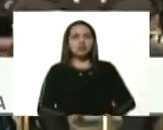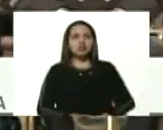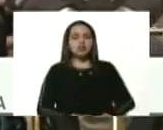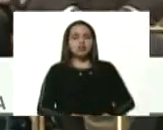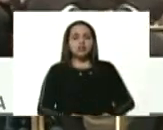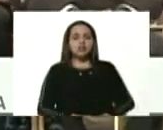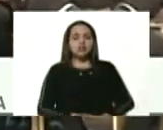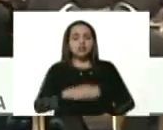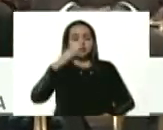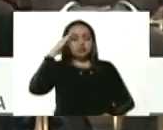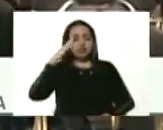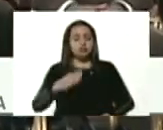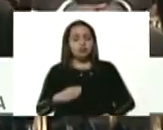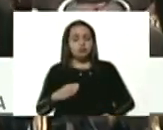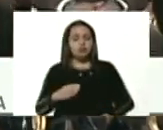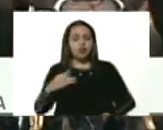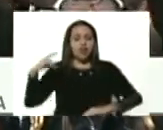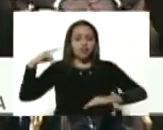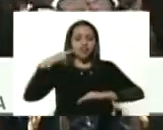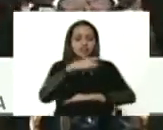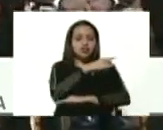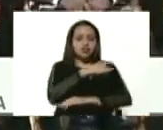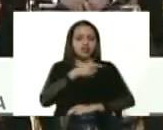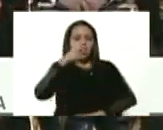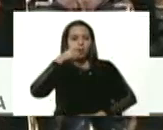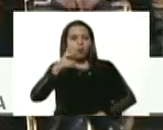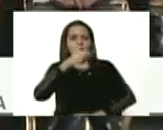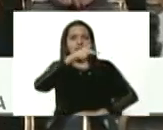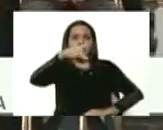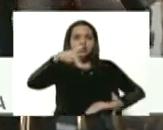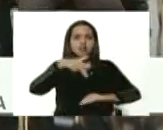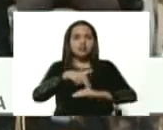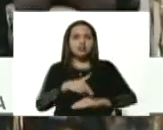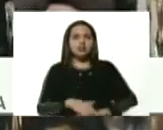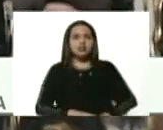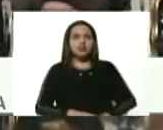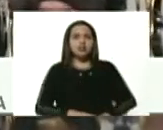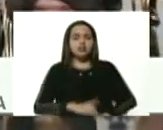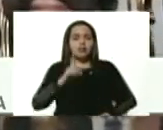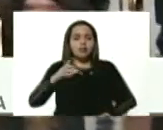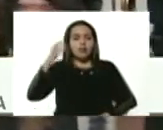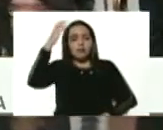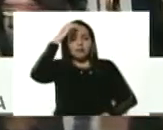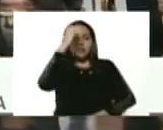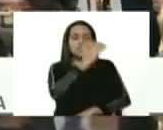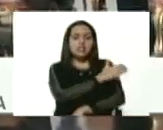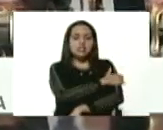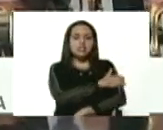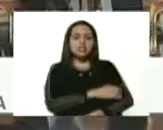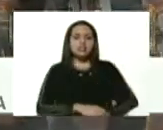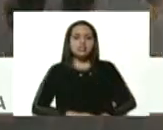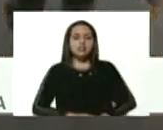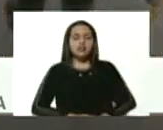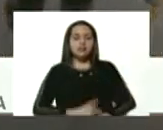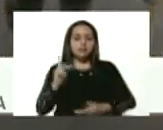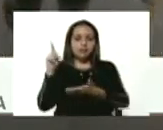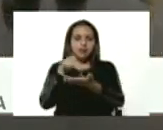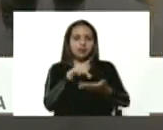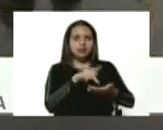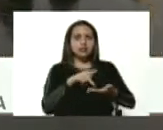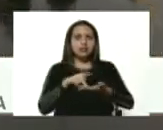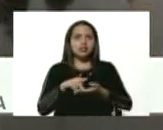Aviación Militar Bolivariana, la Guardia Nacional Bolivariana y la Milicia Nacional Bolivariana, presentes